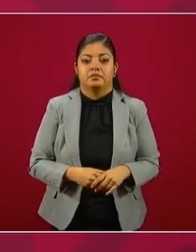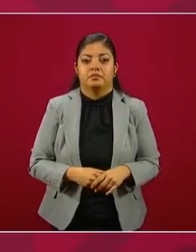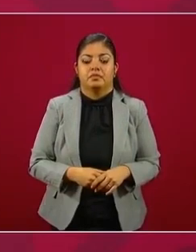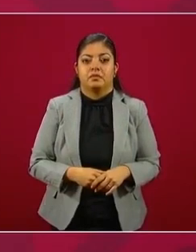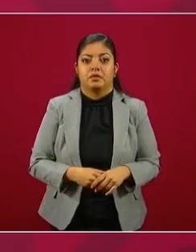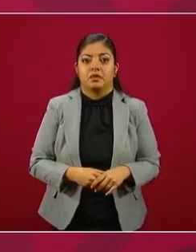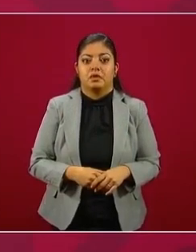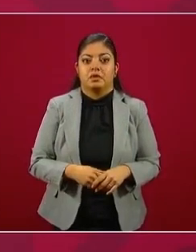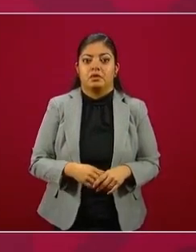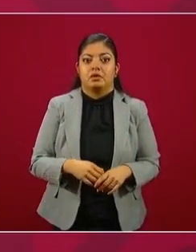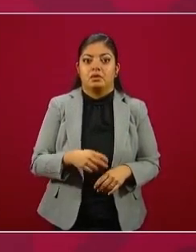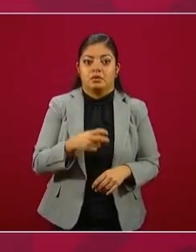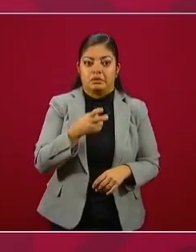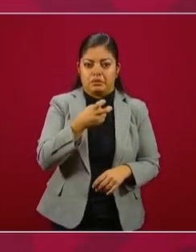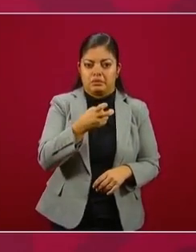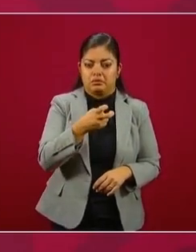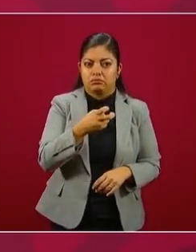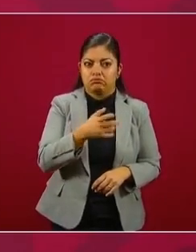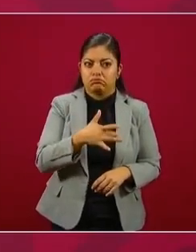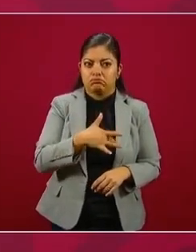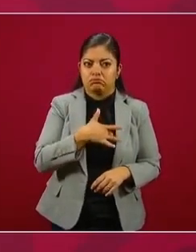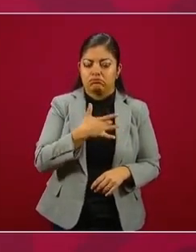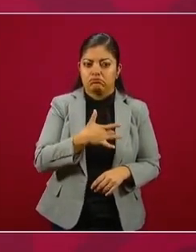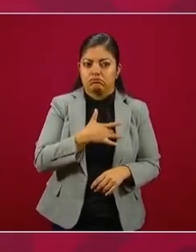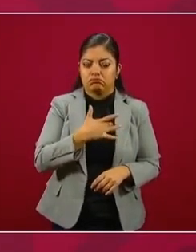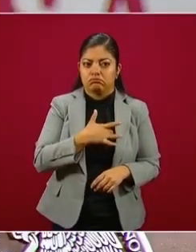Y esto coincide